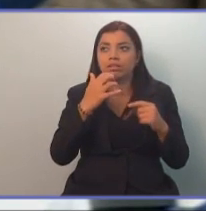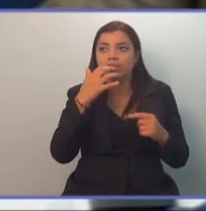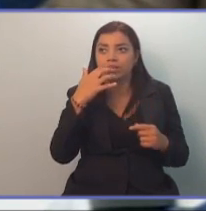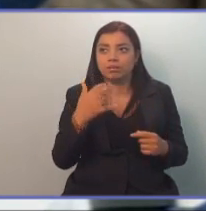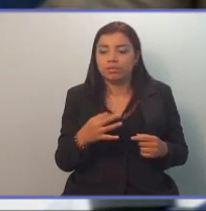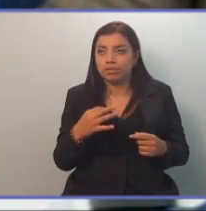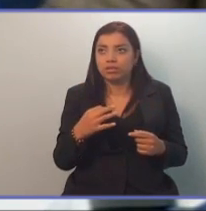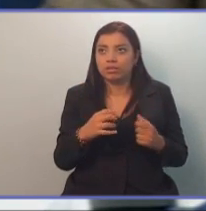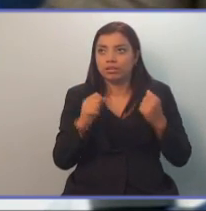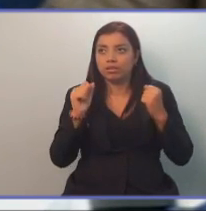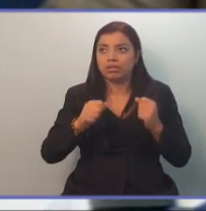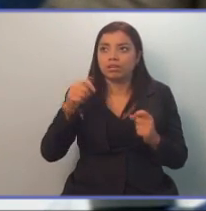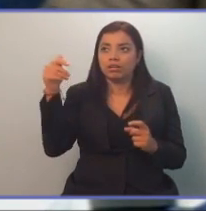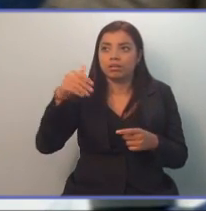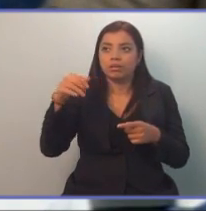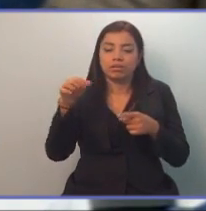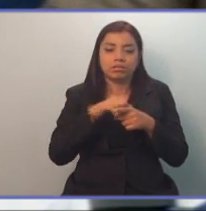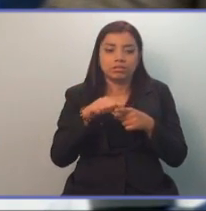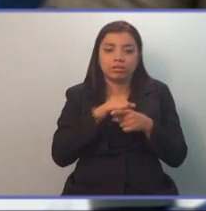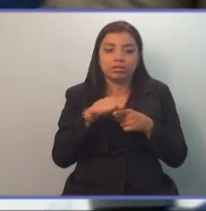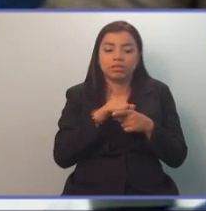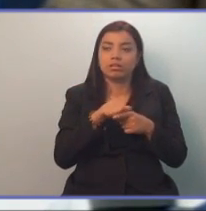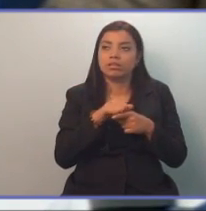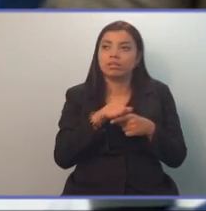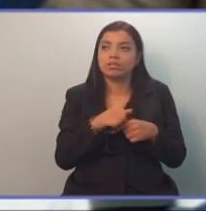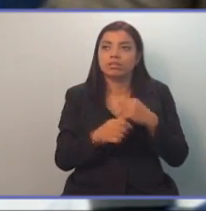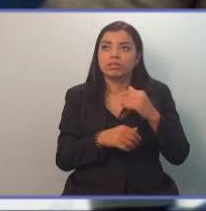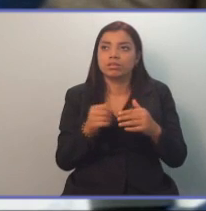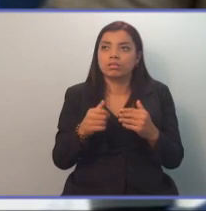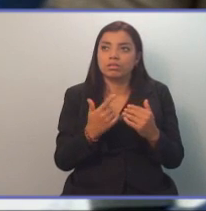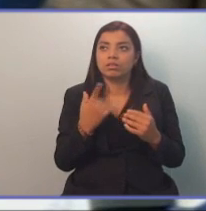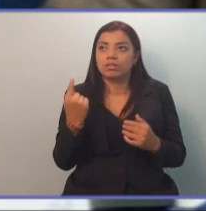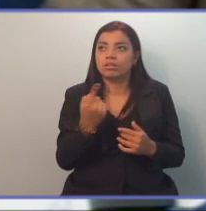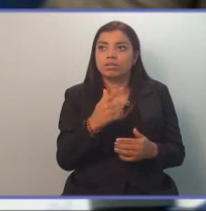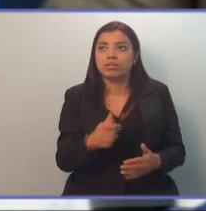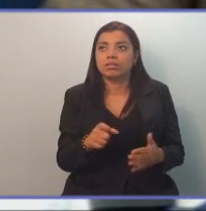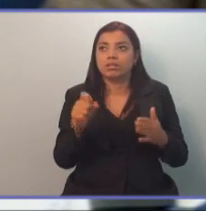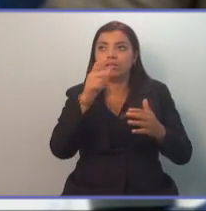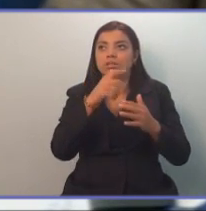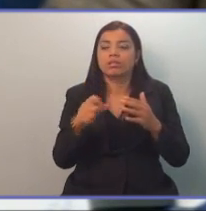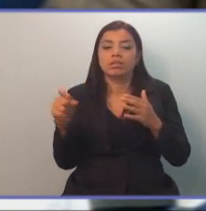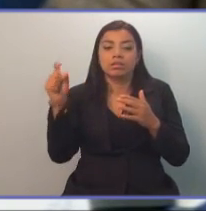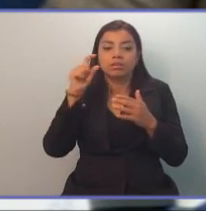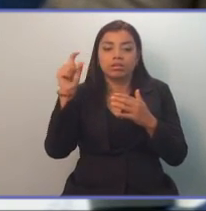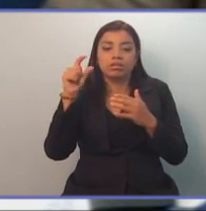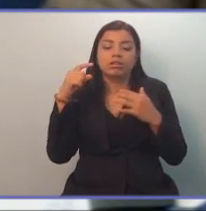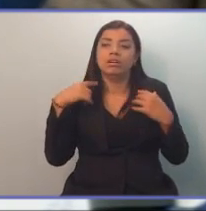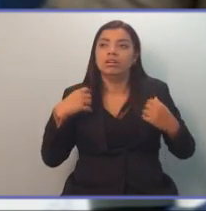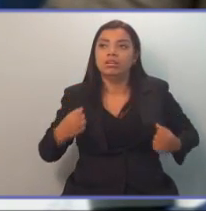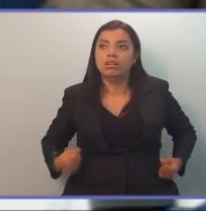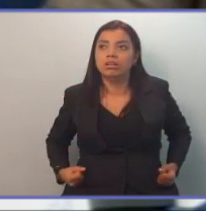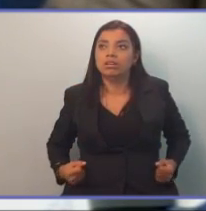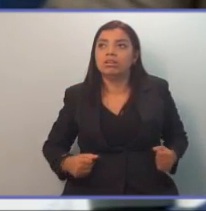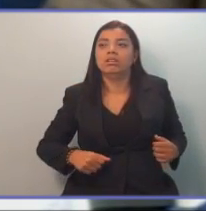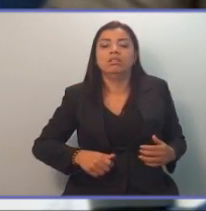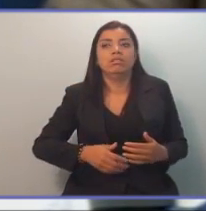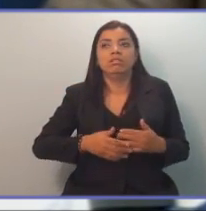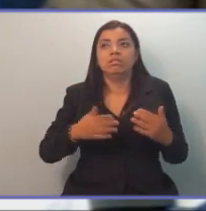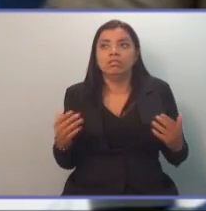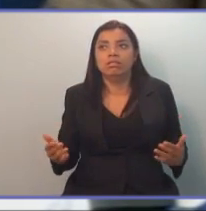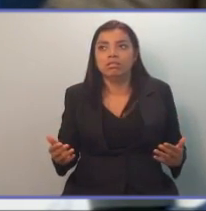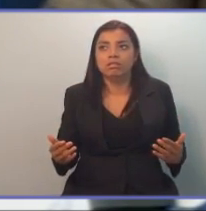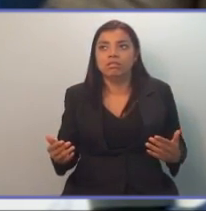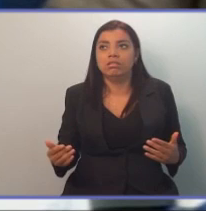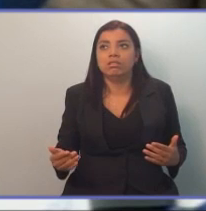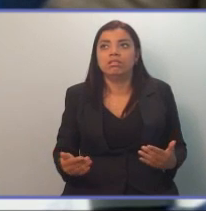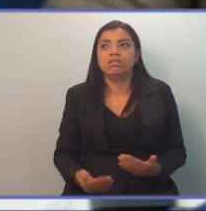esas capacitaciones para muchos funcionarios, para el gobierno también son onerosas,